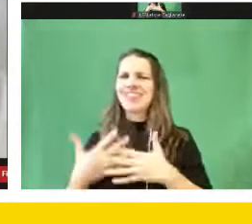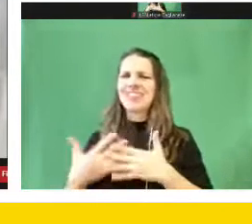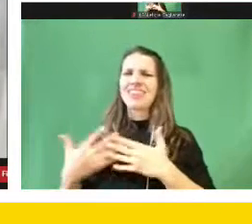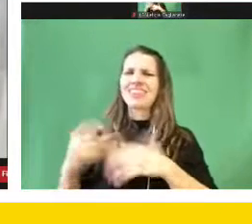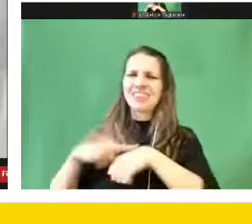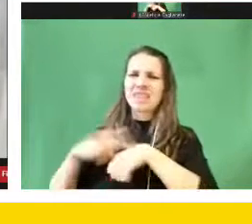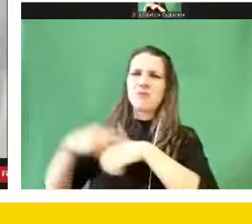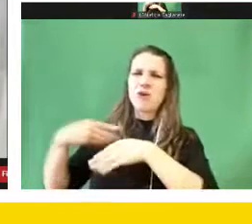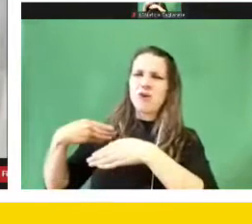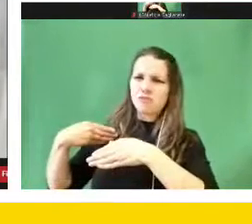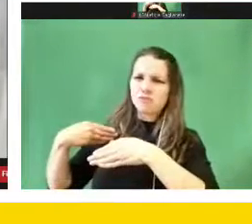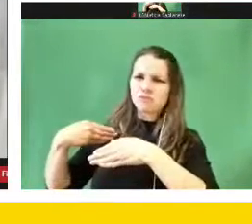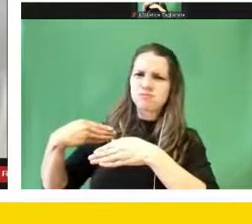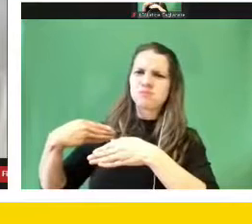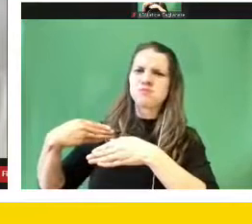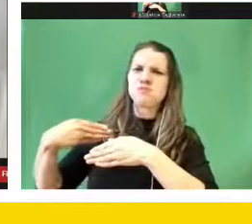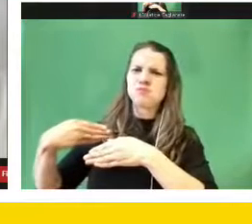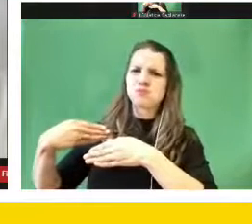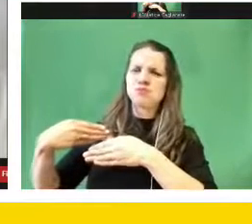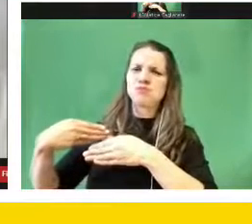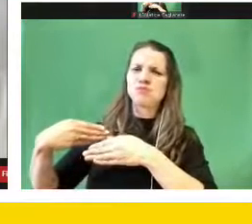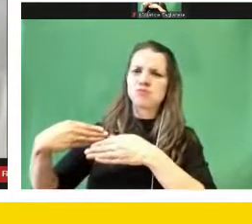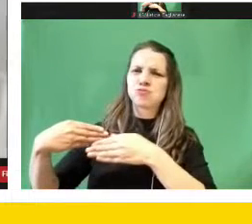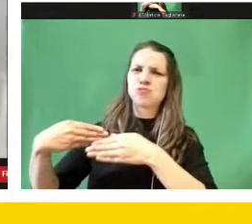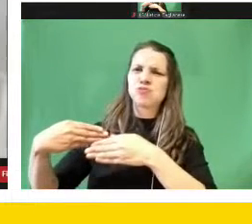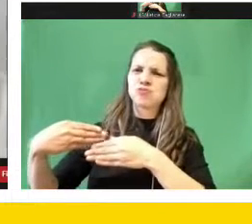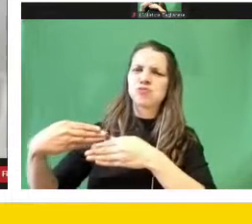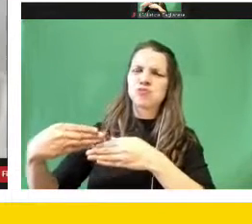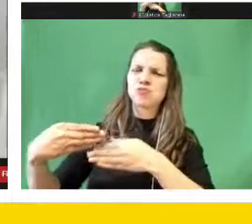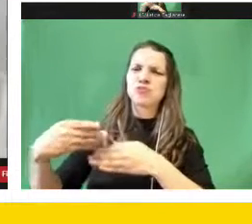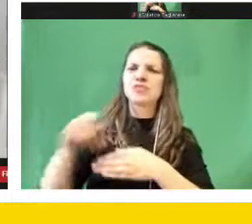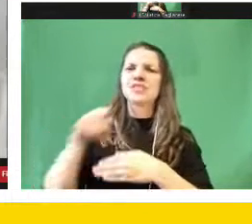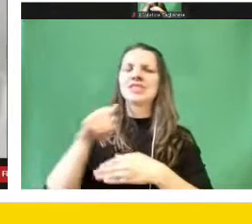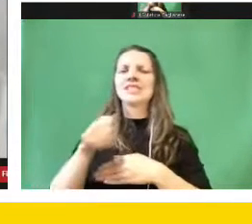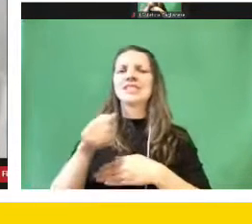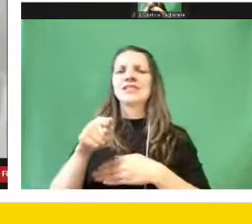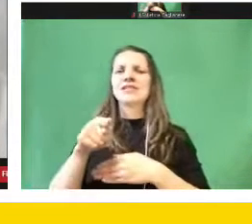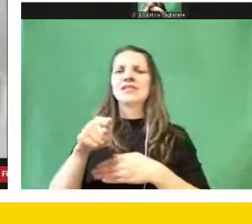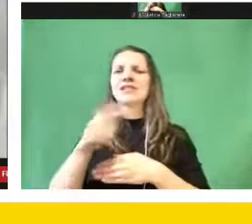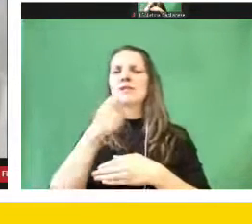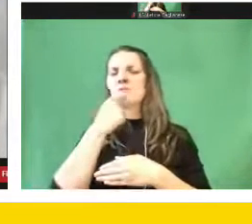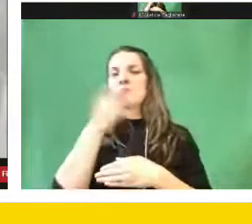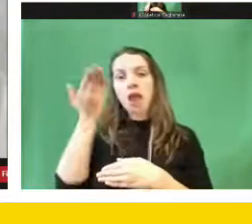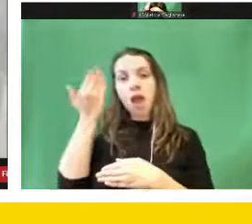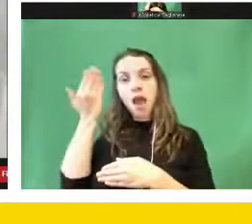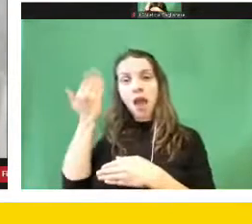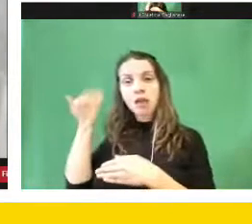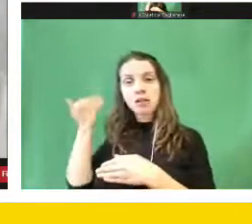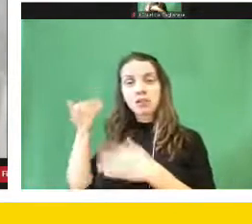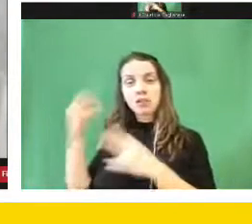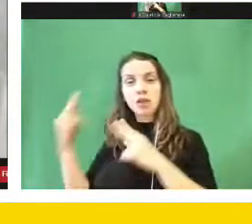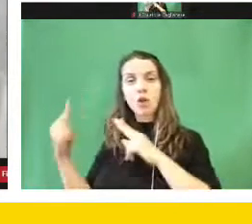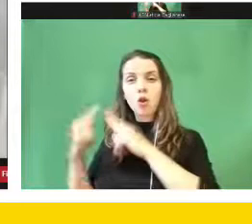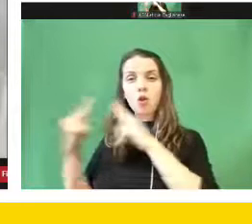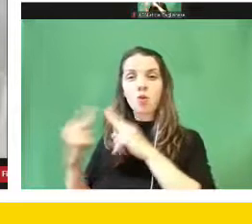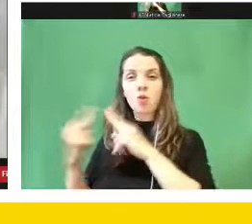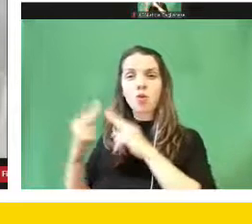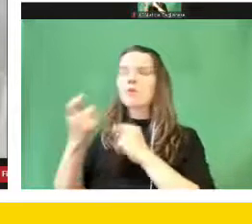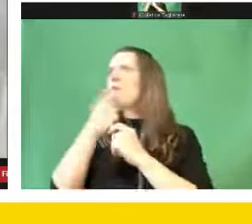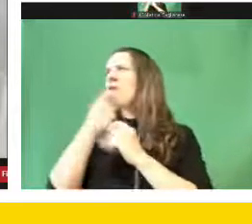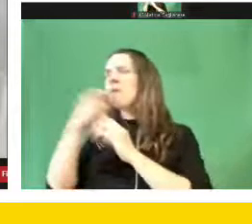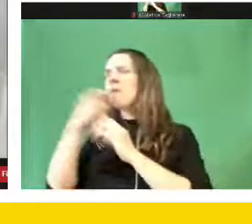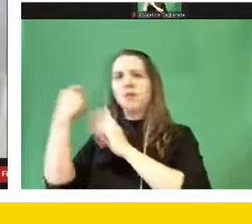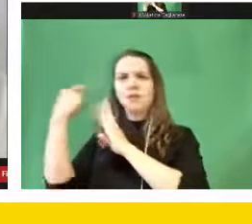hay que empezar desde abajo hacia arriba, desde los niveles, decimos ayer, y había algunos ejemplos que se lo planteaban, desde los